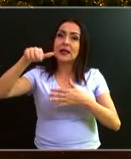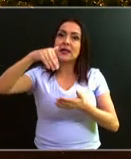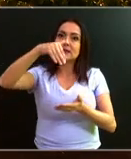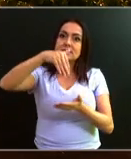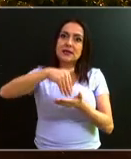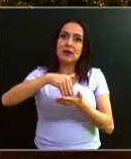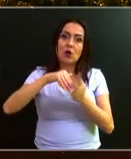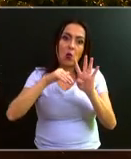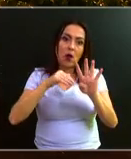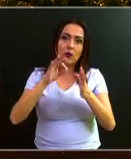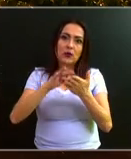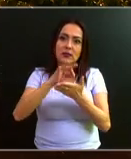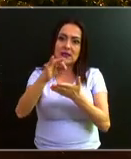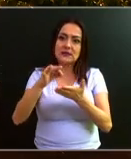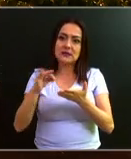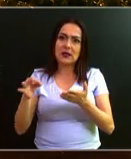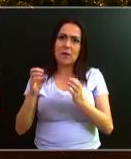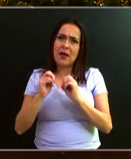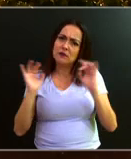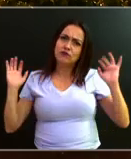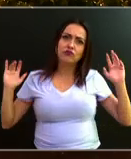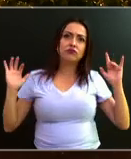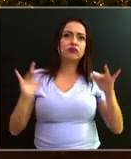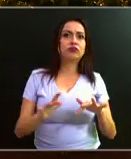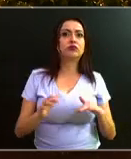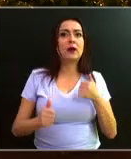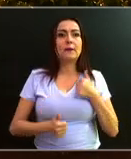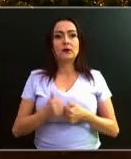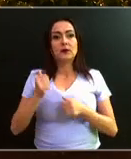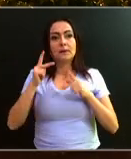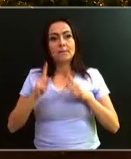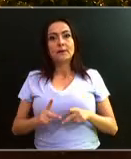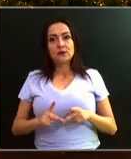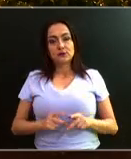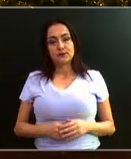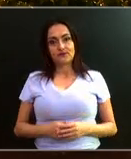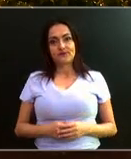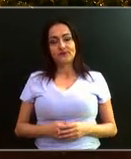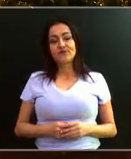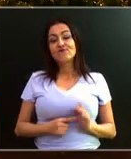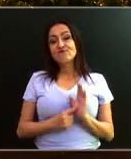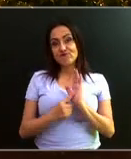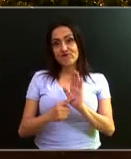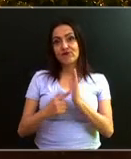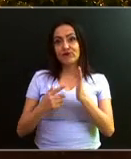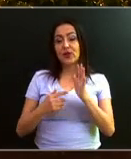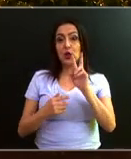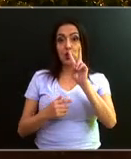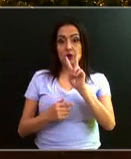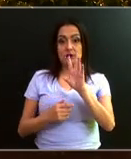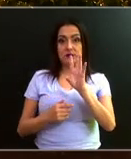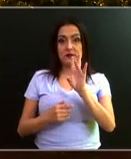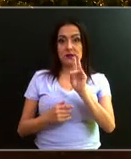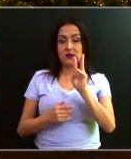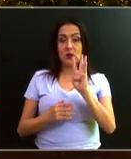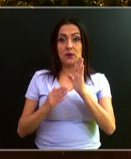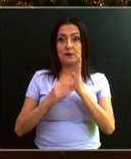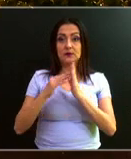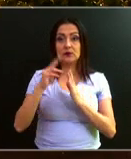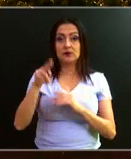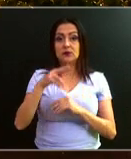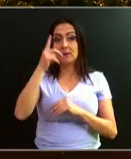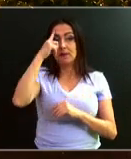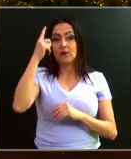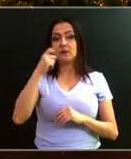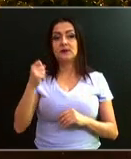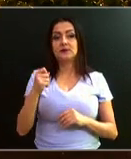estos cuatro distritos donde se están concentrando esta gran mayoría de personas en condición de indigencia, representa cerca de 264 millones de colones al